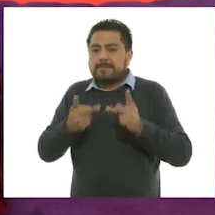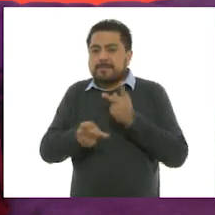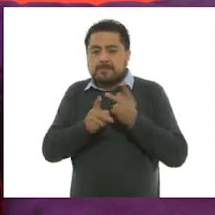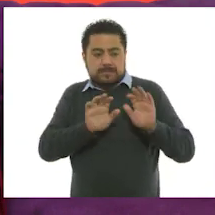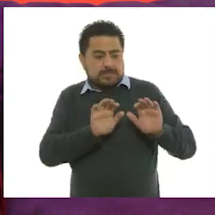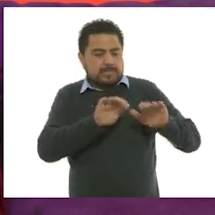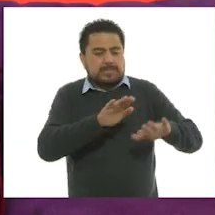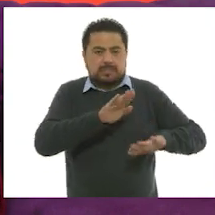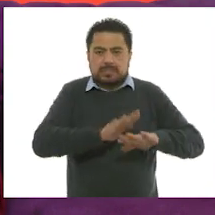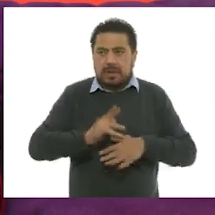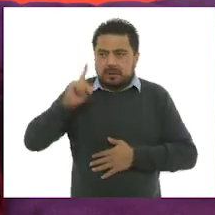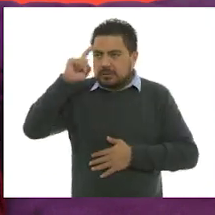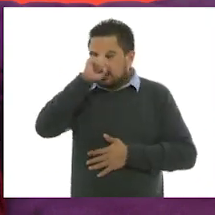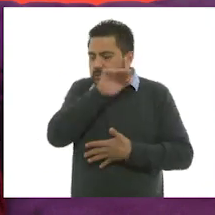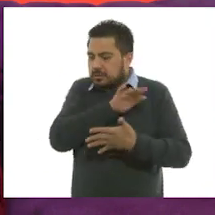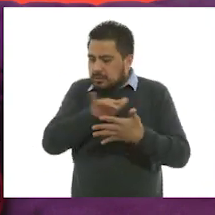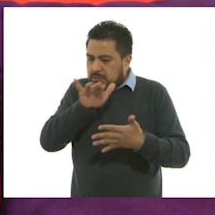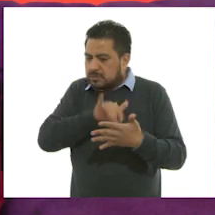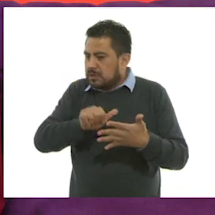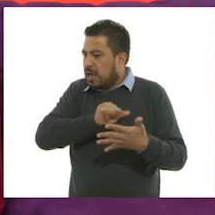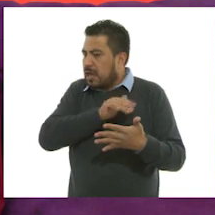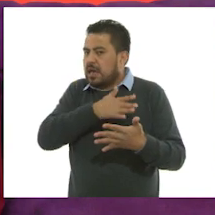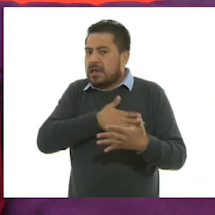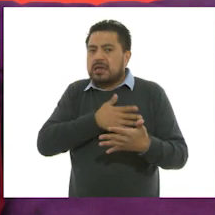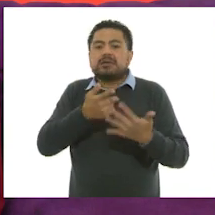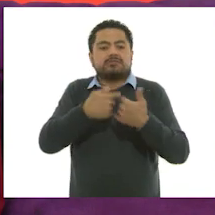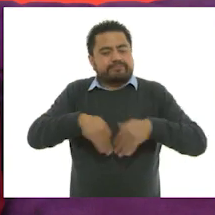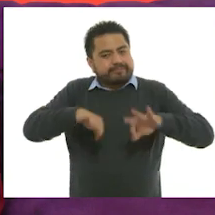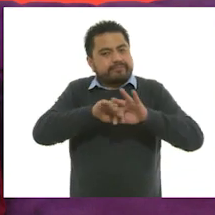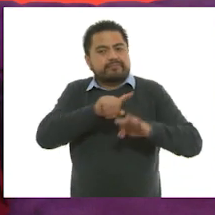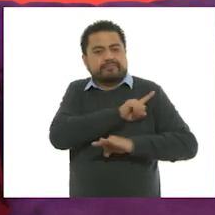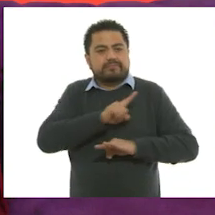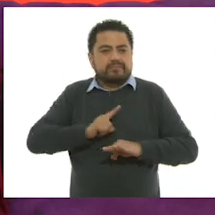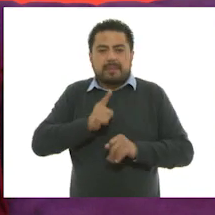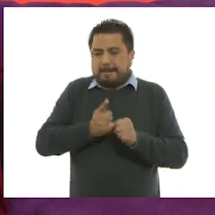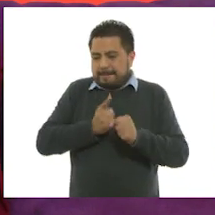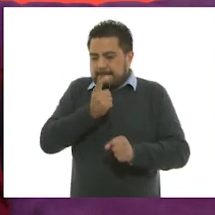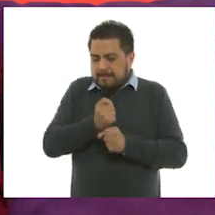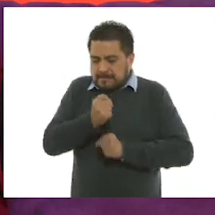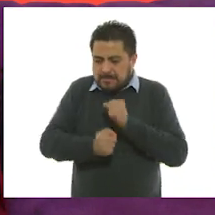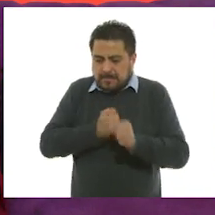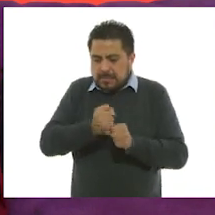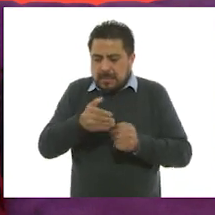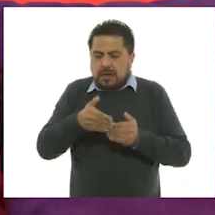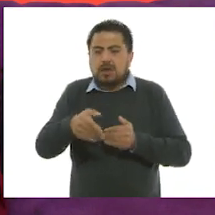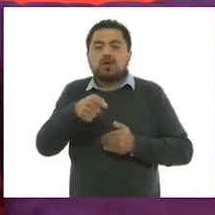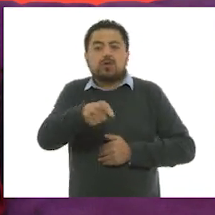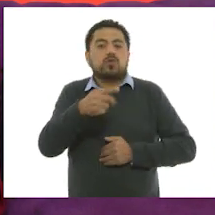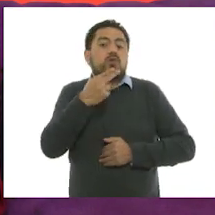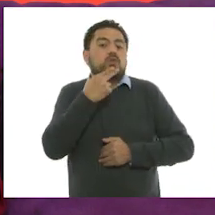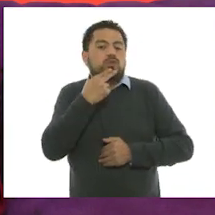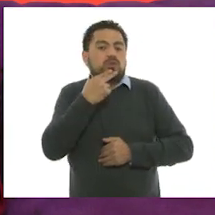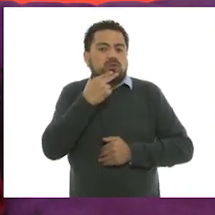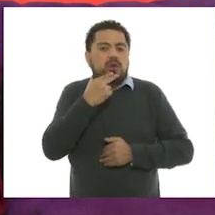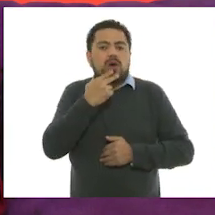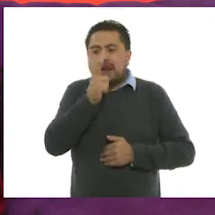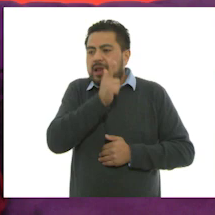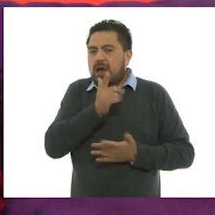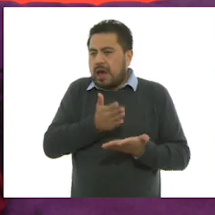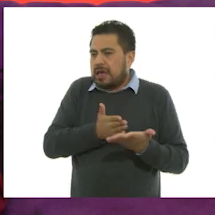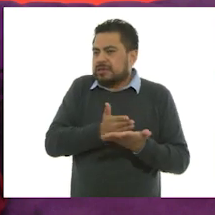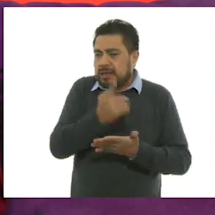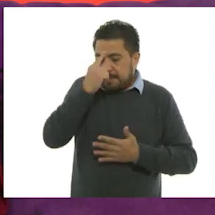se les dificulta leer en español. Así que es importante que desde los primeros años se utilice una lengua accesible para